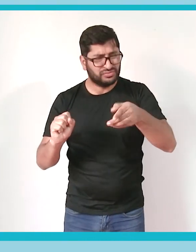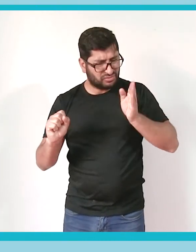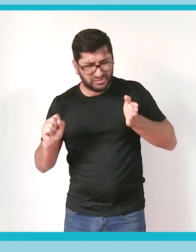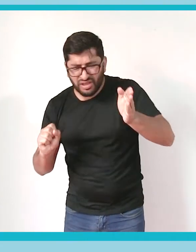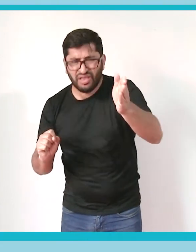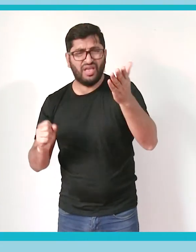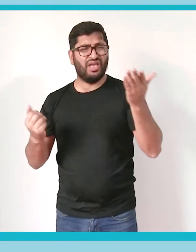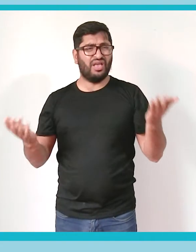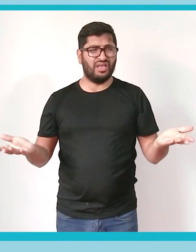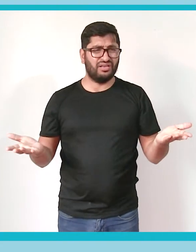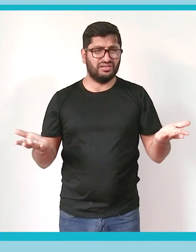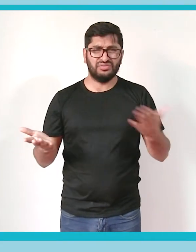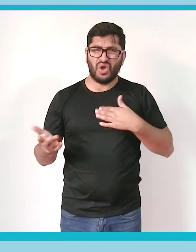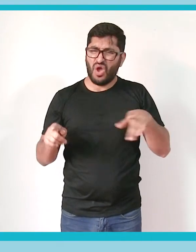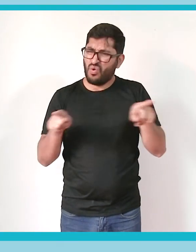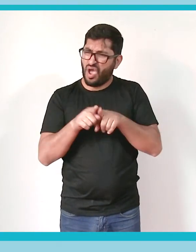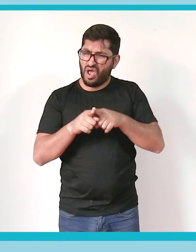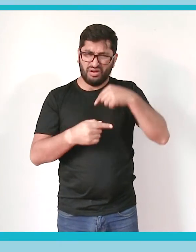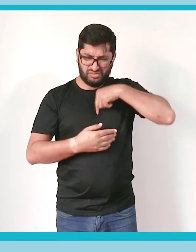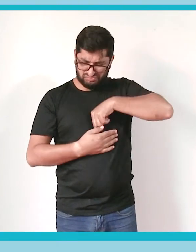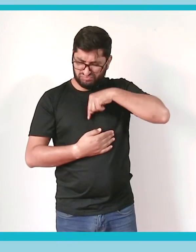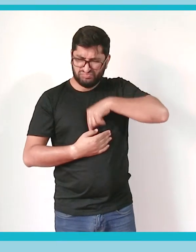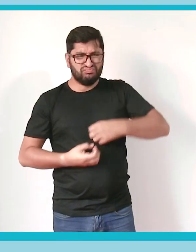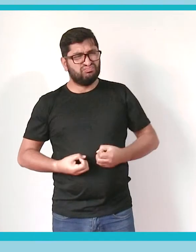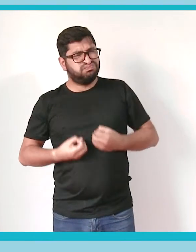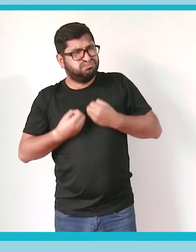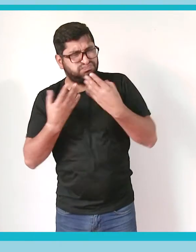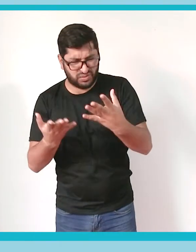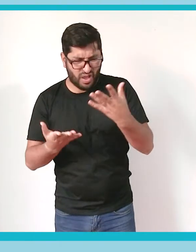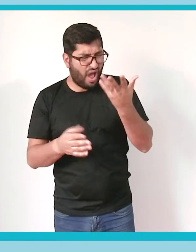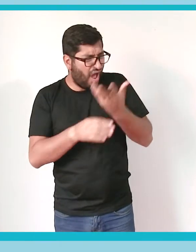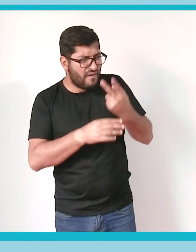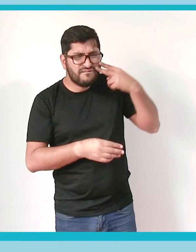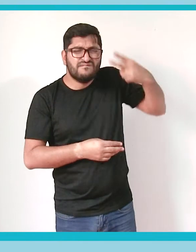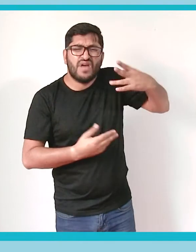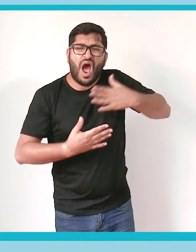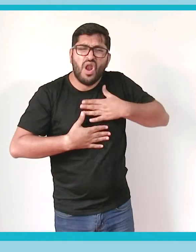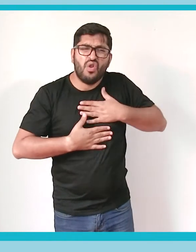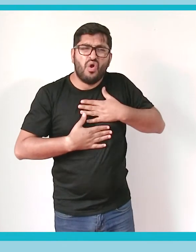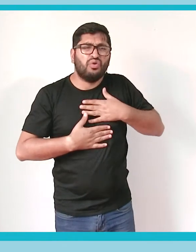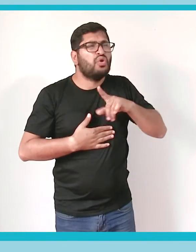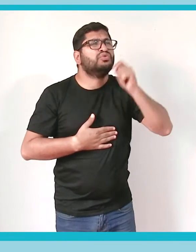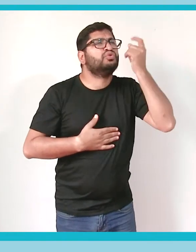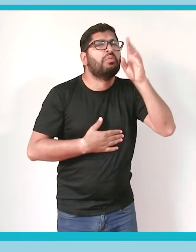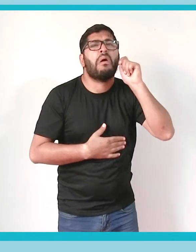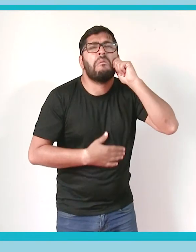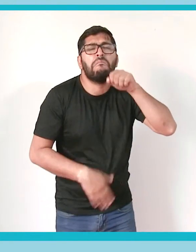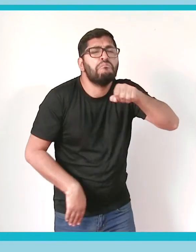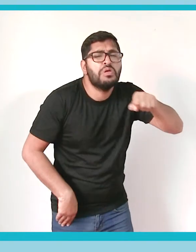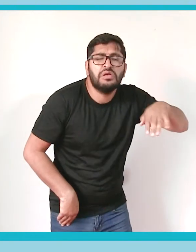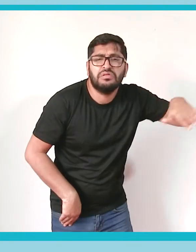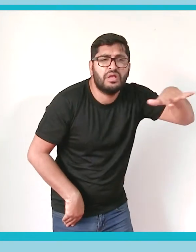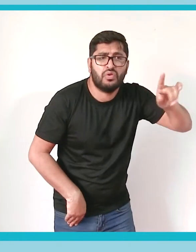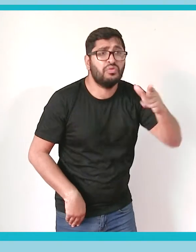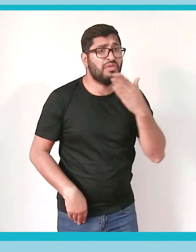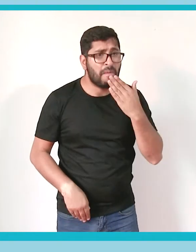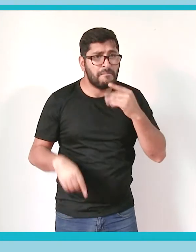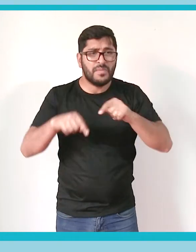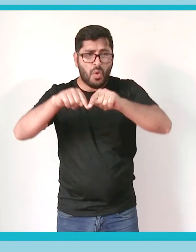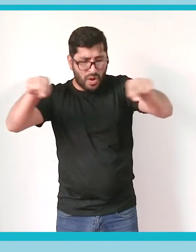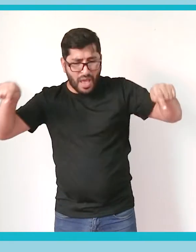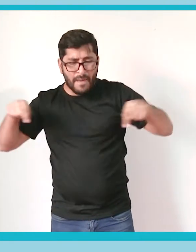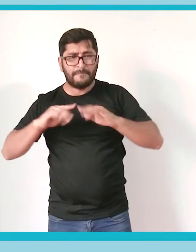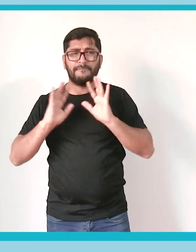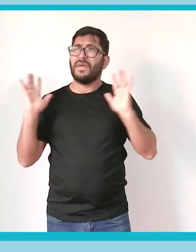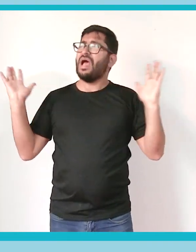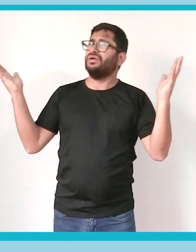pasando eso? Que esa transmisión, esa valoración, ¿no? No solamente de los abuelos,